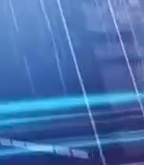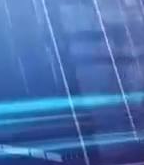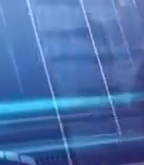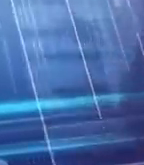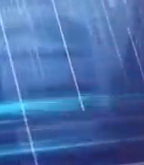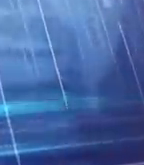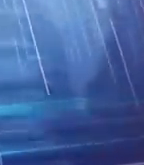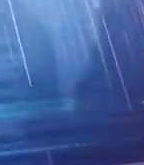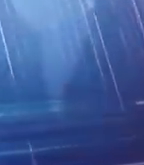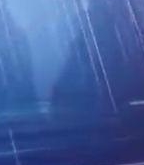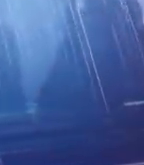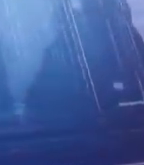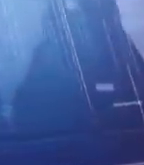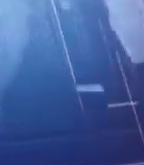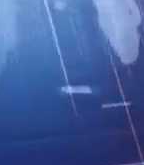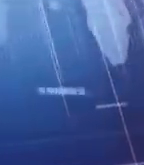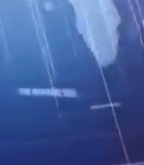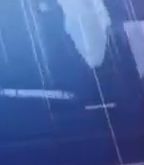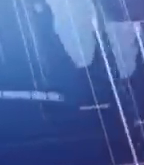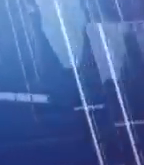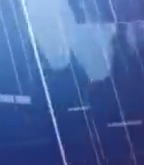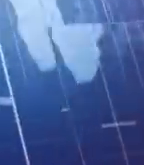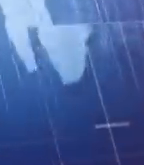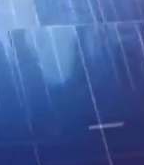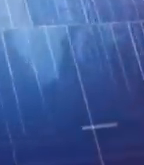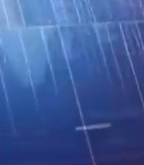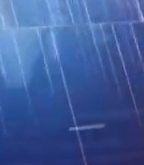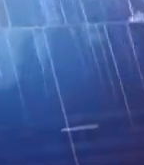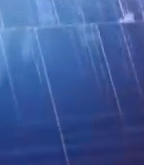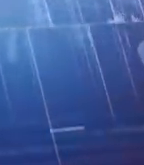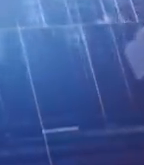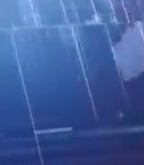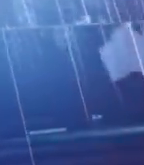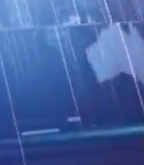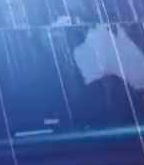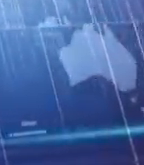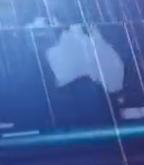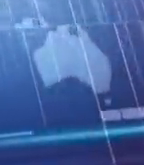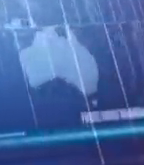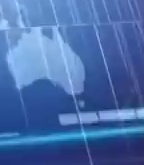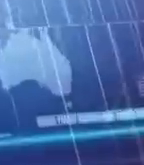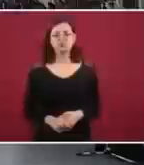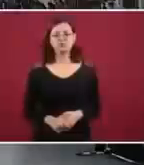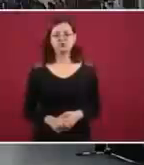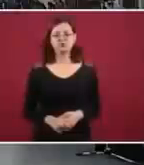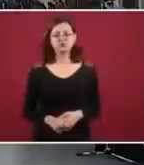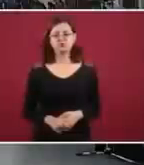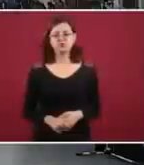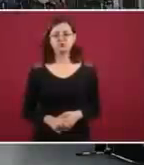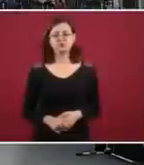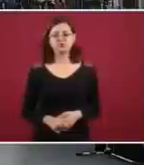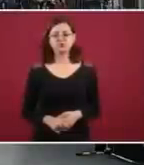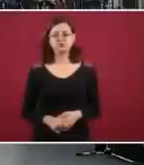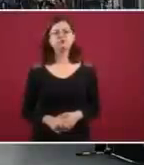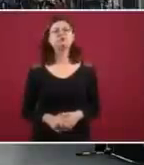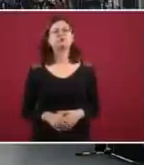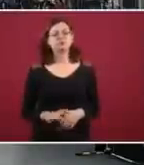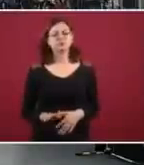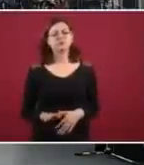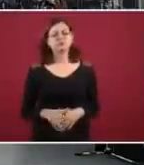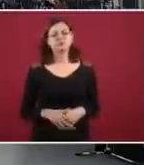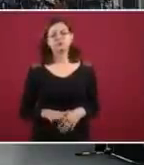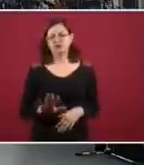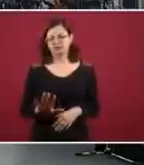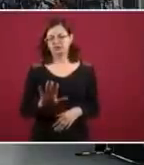no vayan con dirigentes de partidos políticos, porque después todos ellos lo distorsionan. Así lo dijo. Y sí, vamos